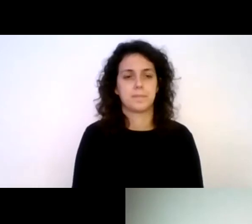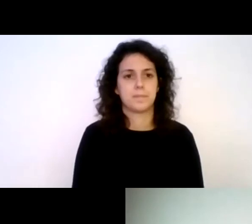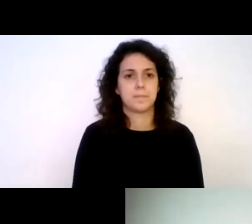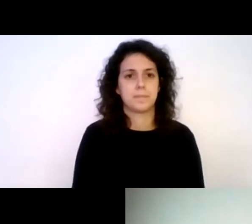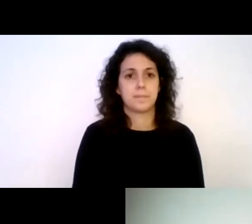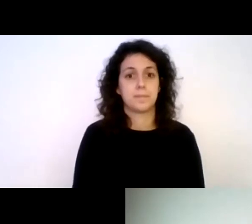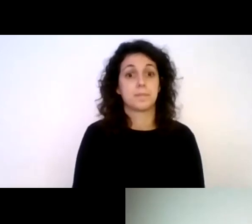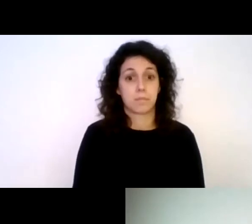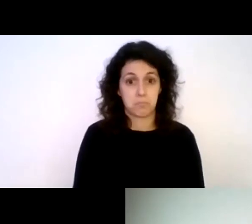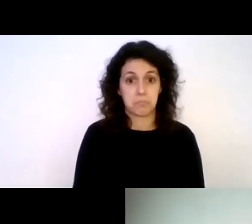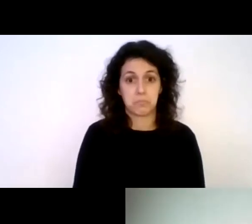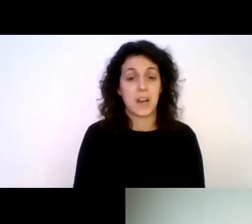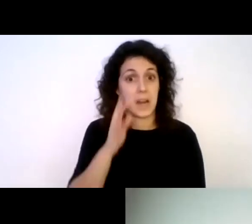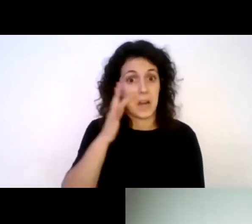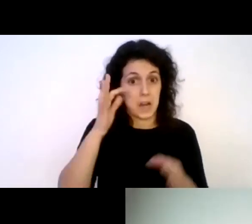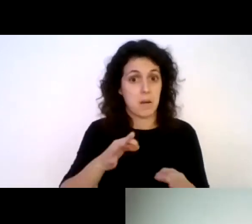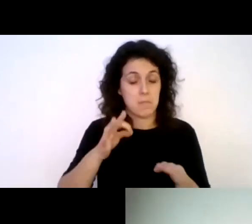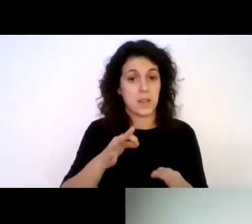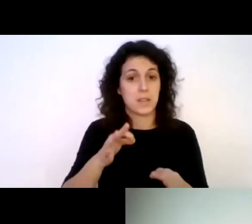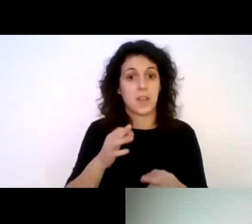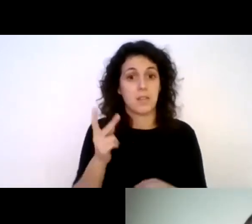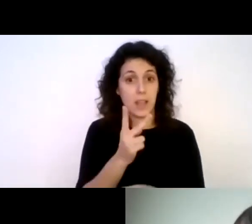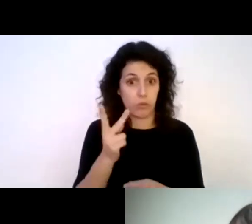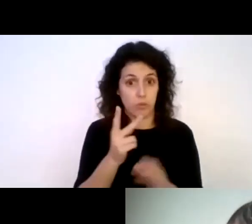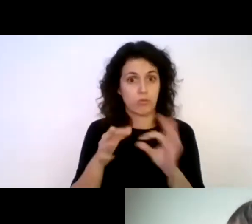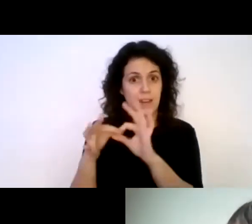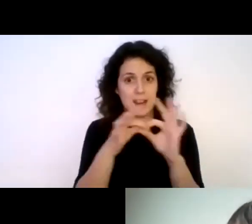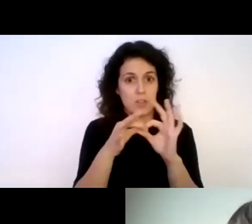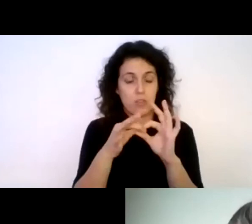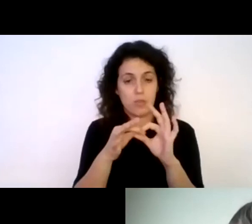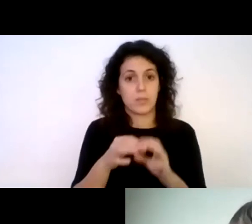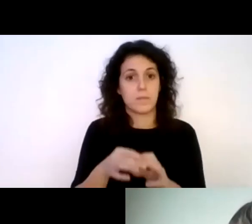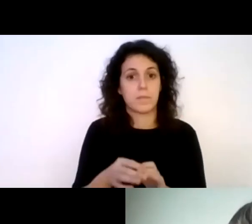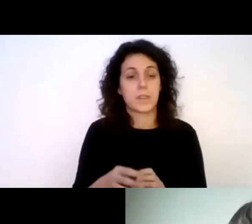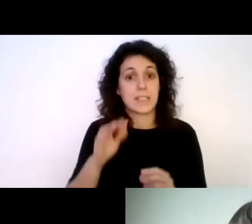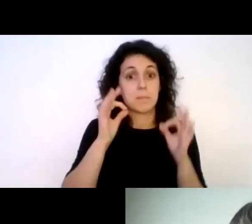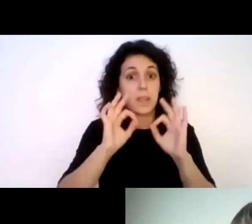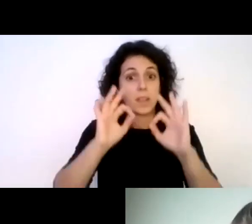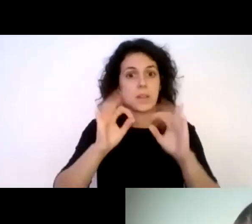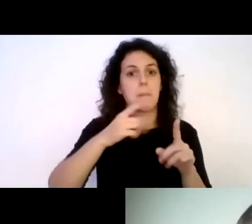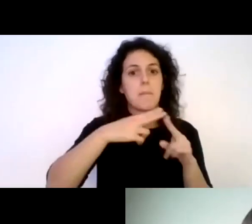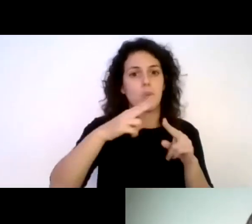¿Tienen relación ambas, sobre todo en las políticas europeas?